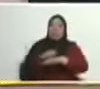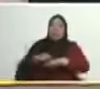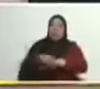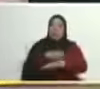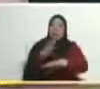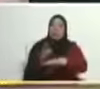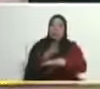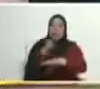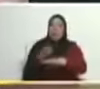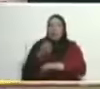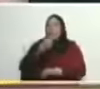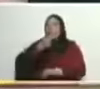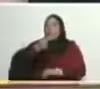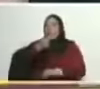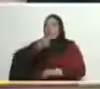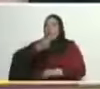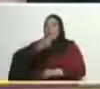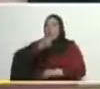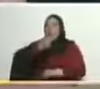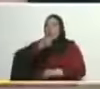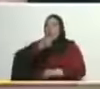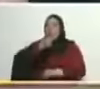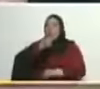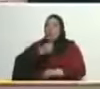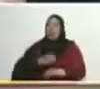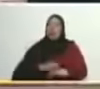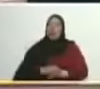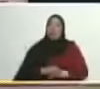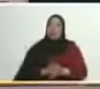imperialistas de la tierra